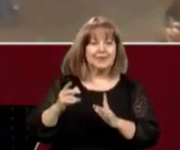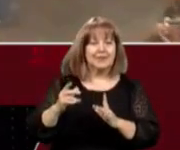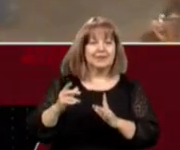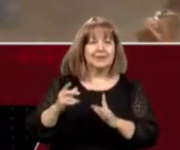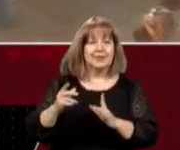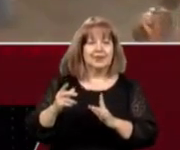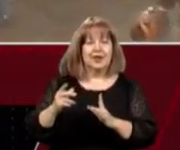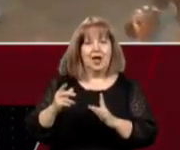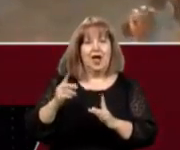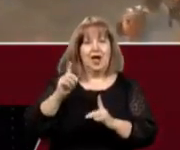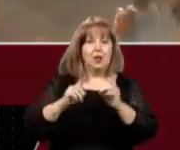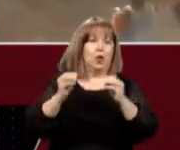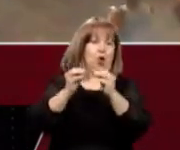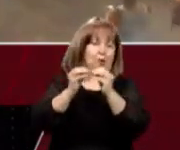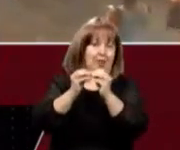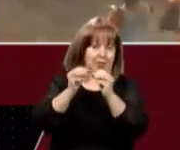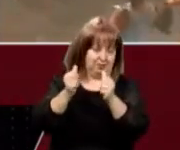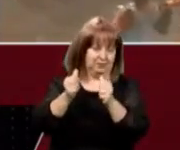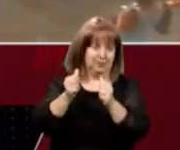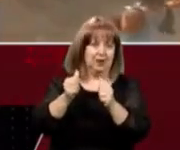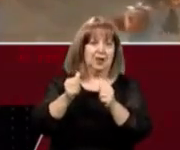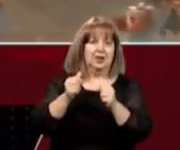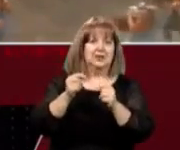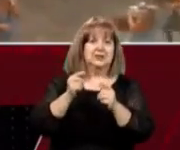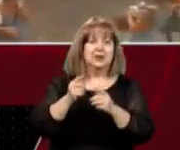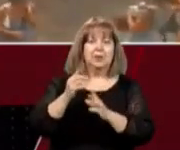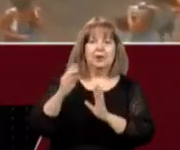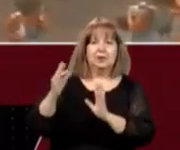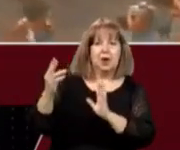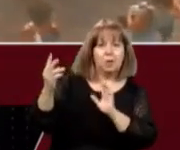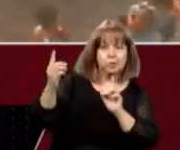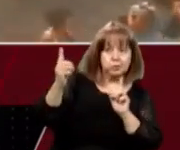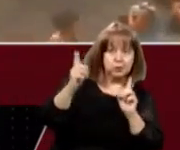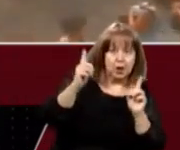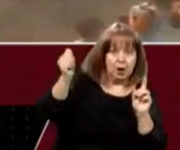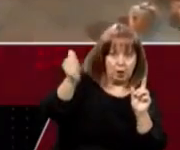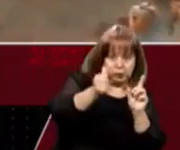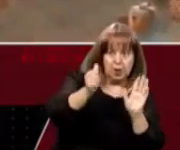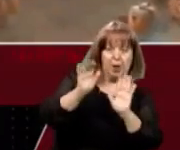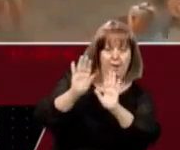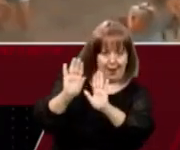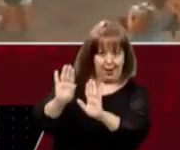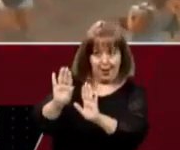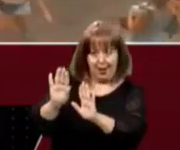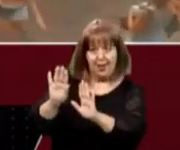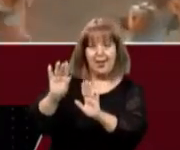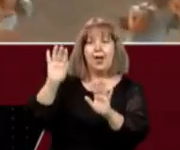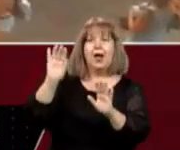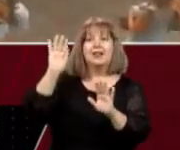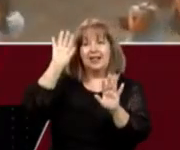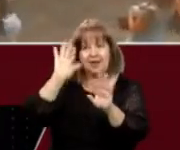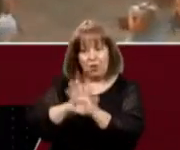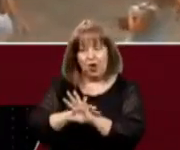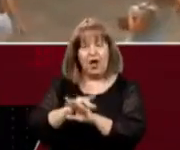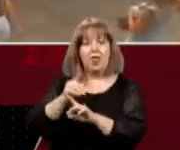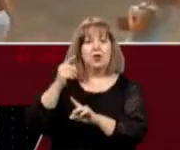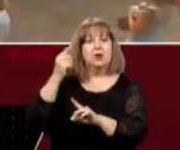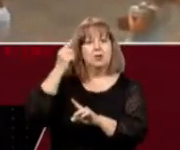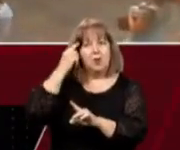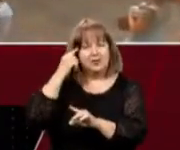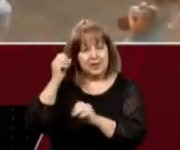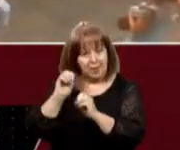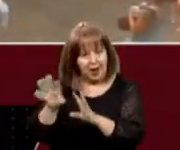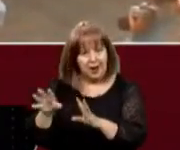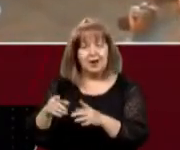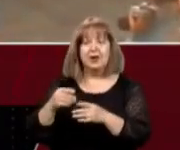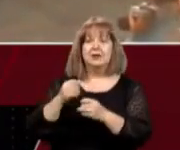desde chicos. Pero bueno, siempre tratar de marcarle el punto en casos que uno ve que lo está haciendo por error o por desconocimiento, por ahí tratar